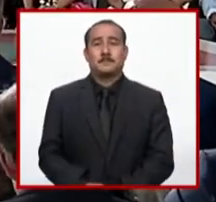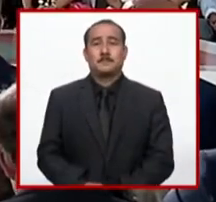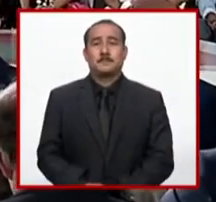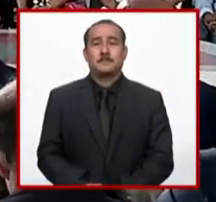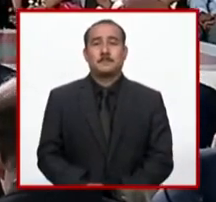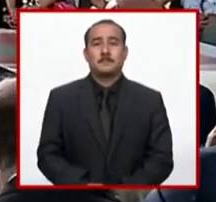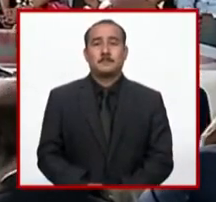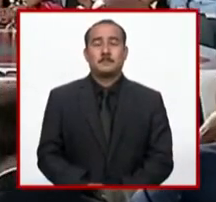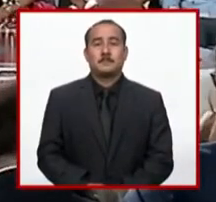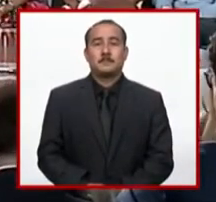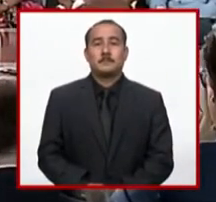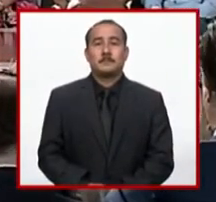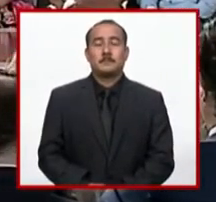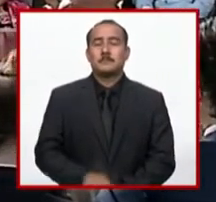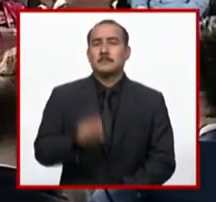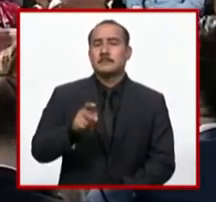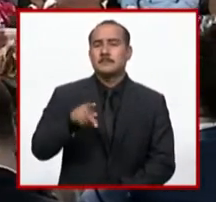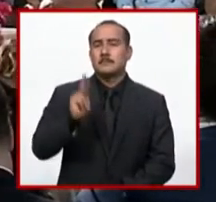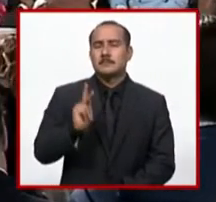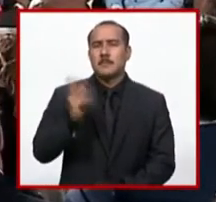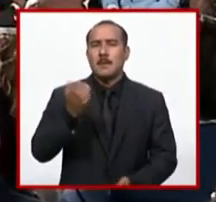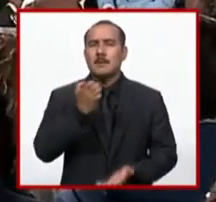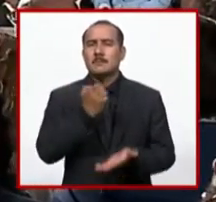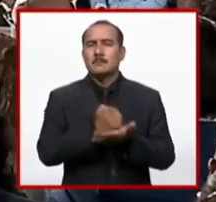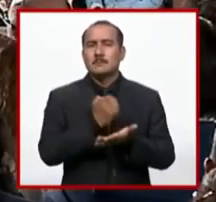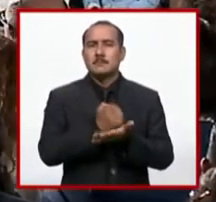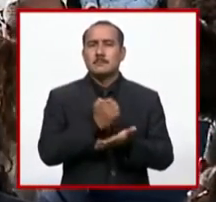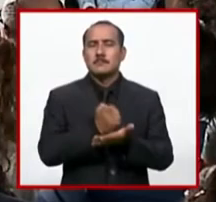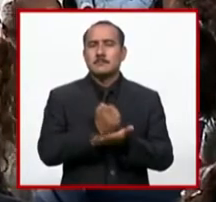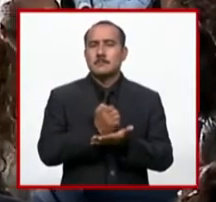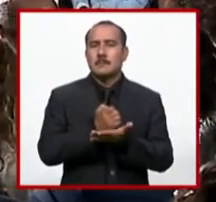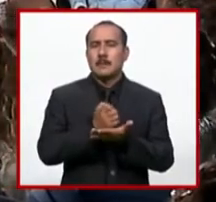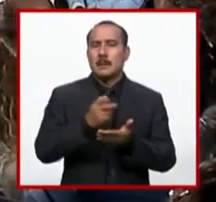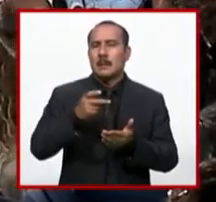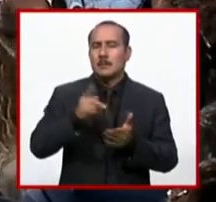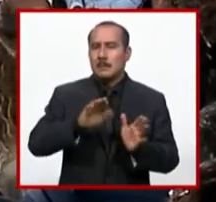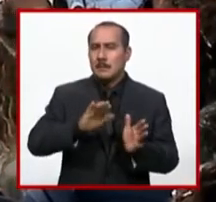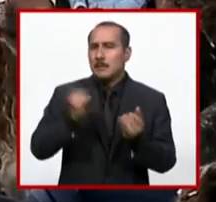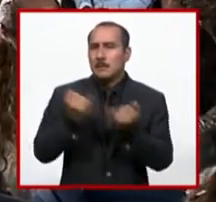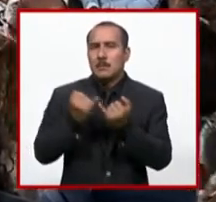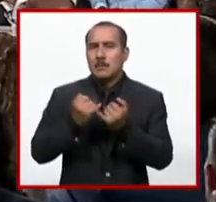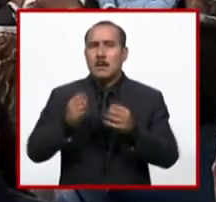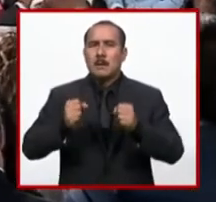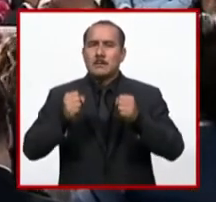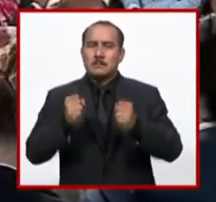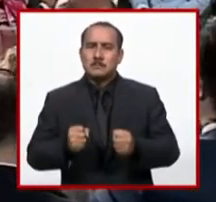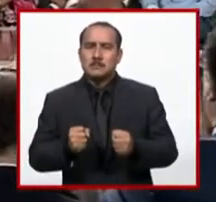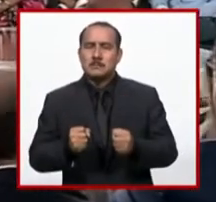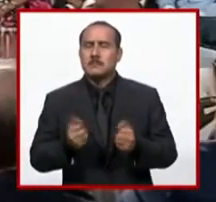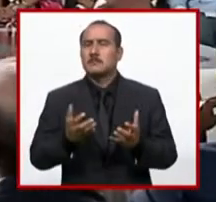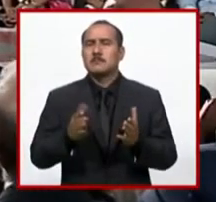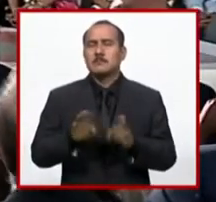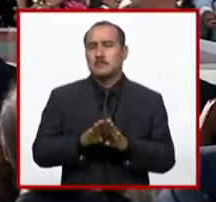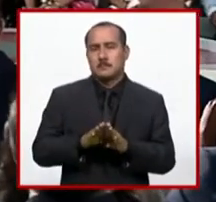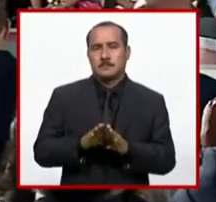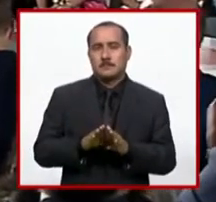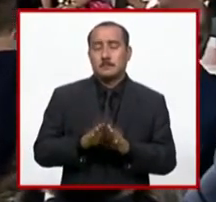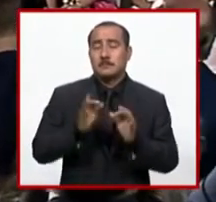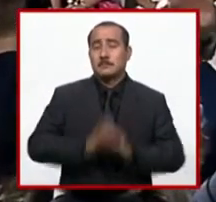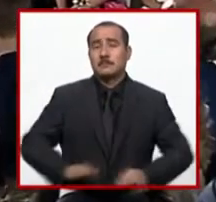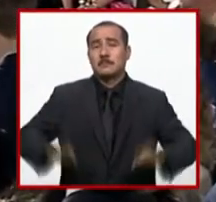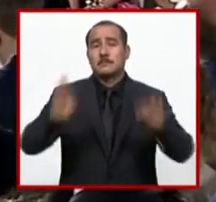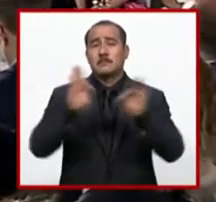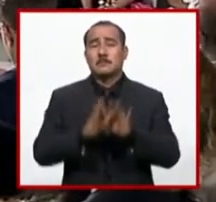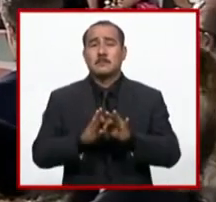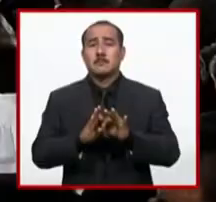históricos. Pero hablar de economía sin seguridad es hablar al vacío. Por eso es